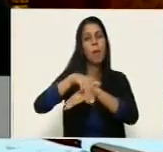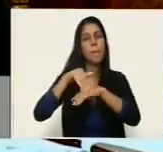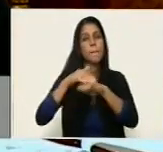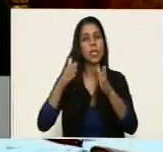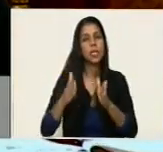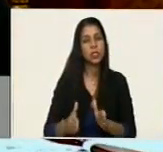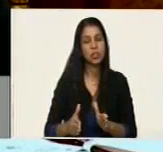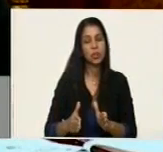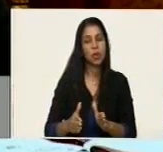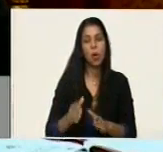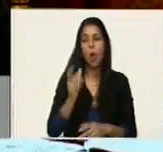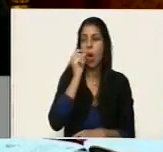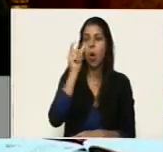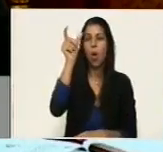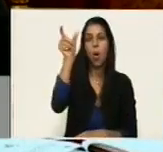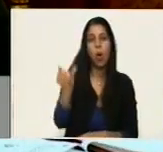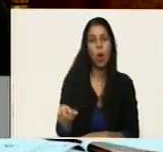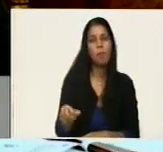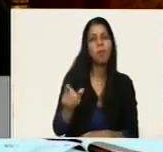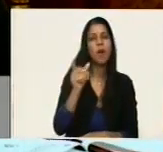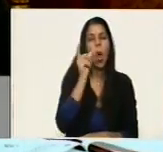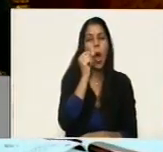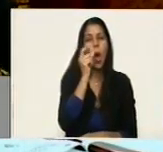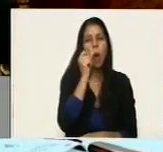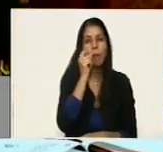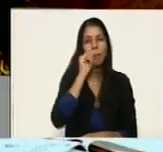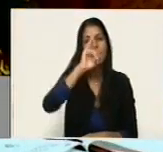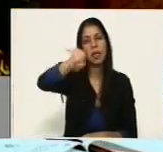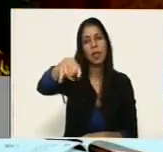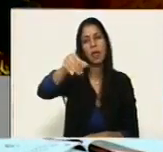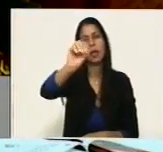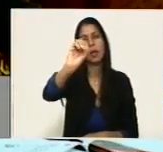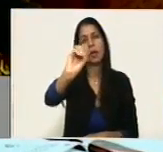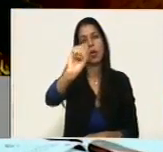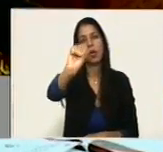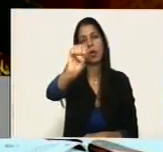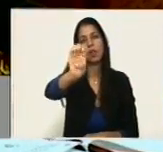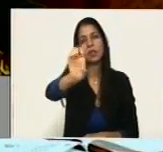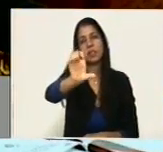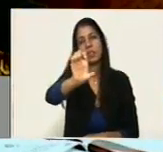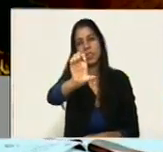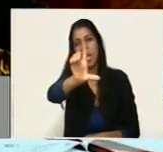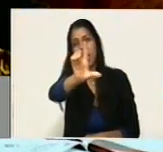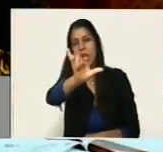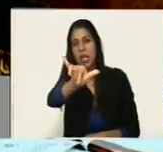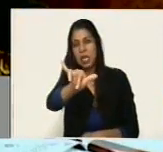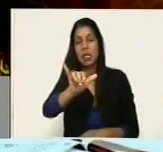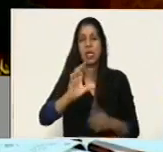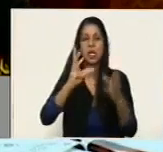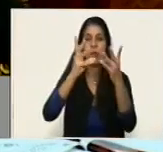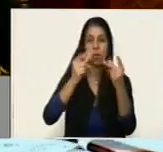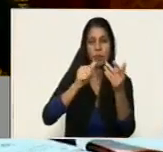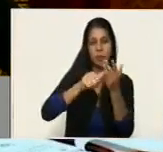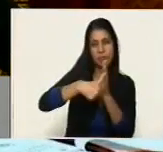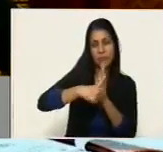ciudadano Joselit de la Trinidad Ramírez Camacho, titular de la cédula de identidad